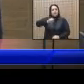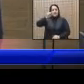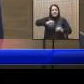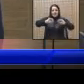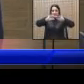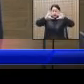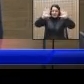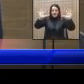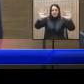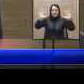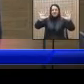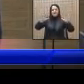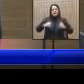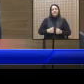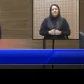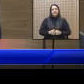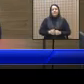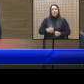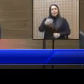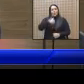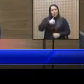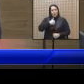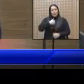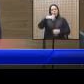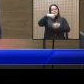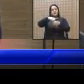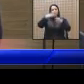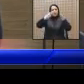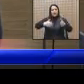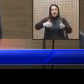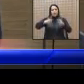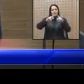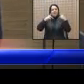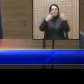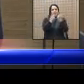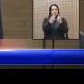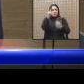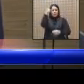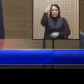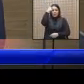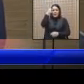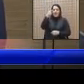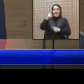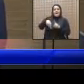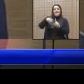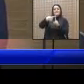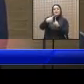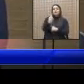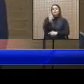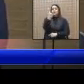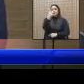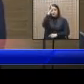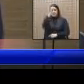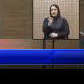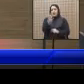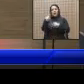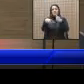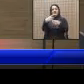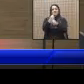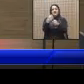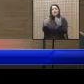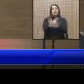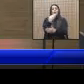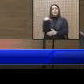claramente hubo diputados de la fracción de gobierno, más uno que creo que va a ser ahora el nuevo ministro de la